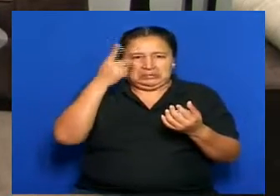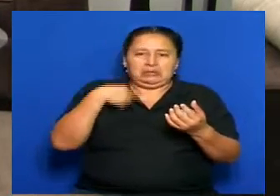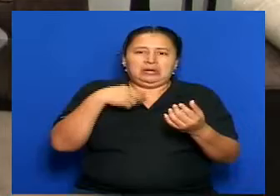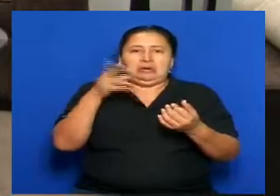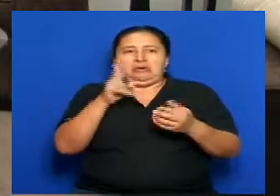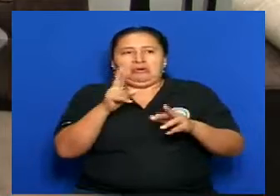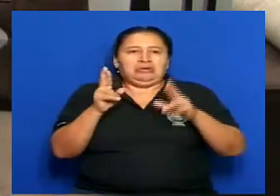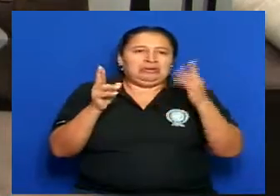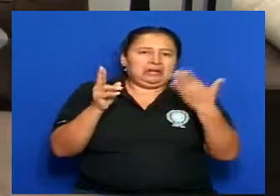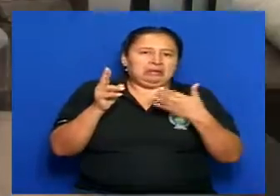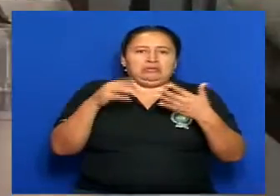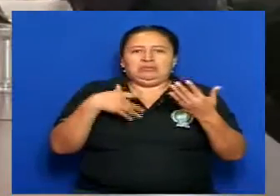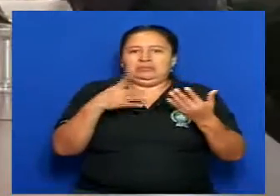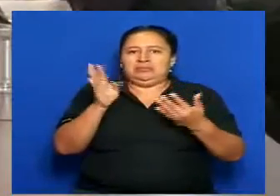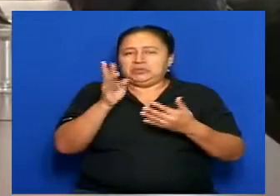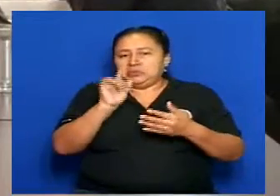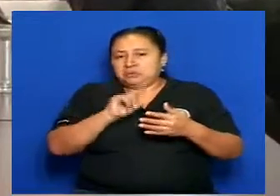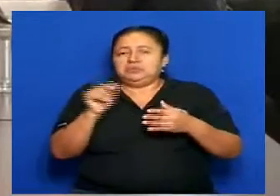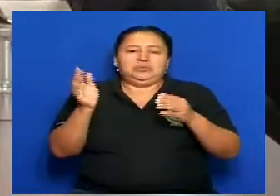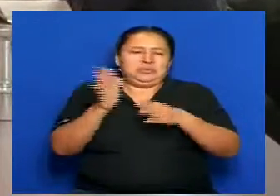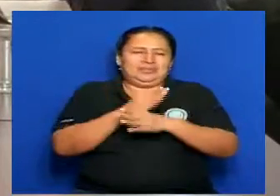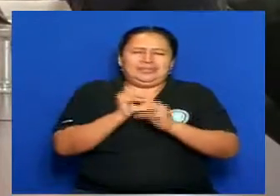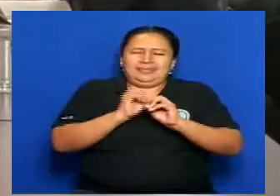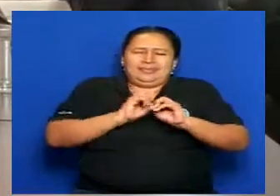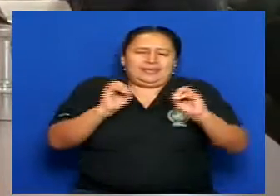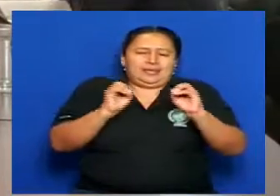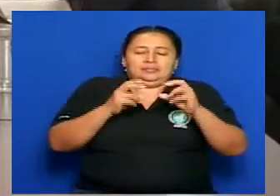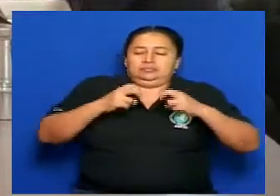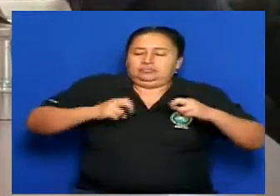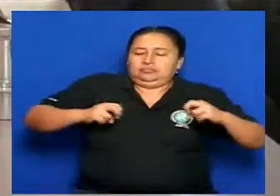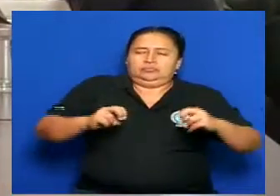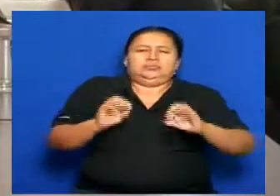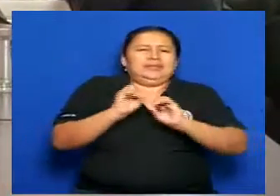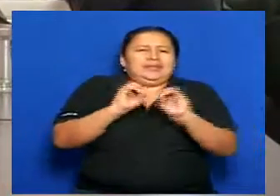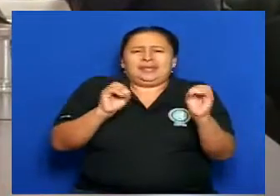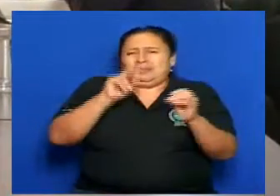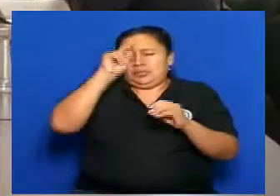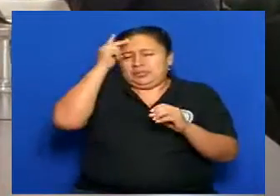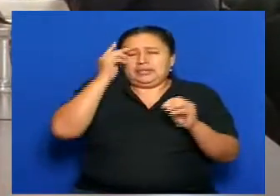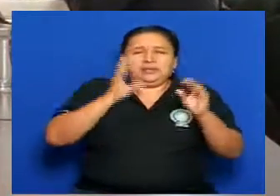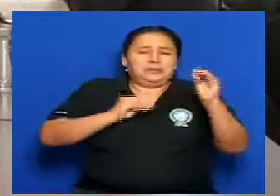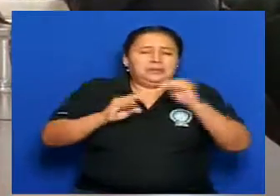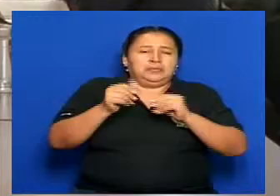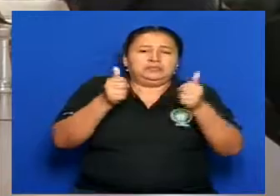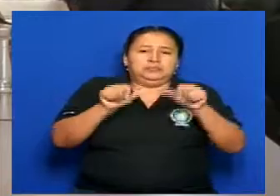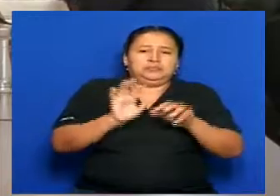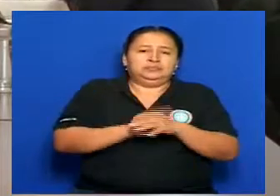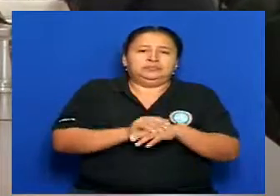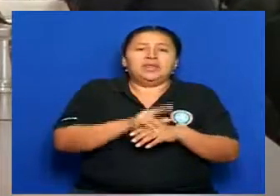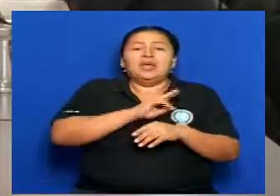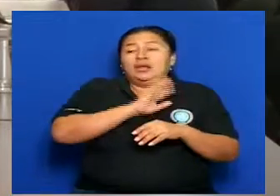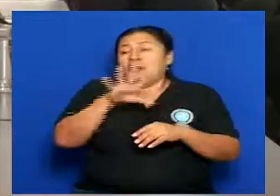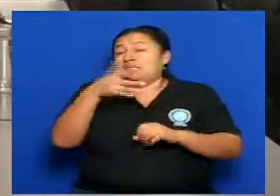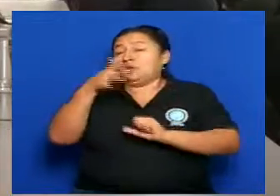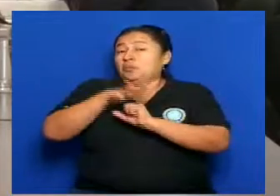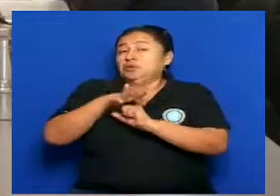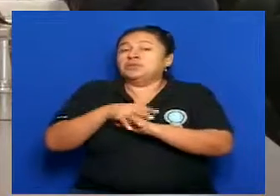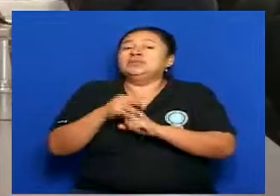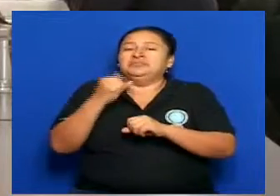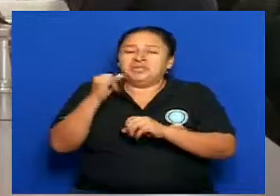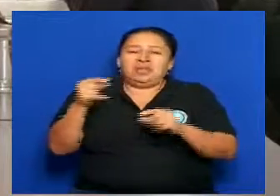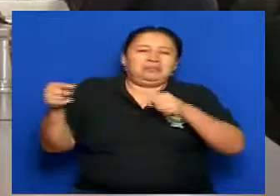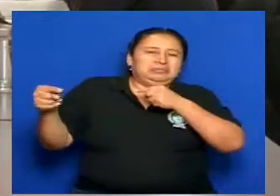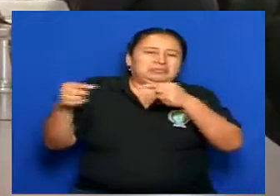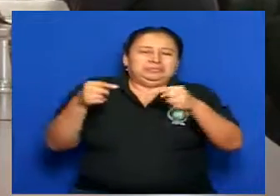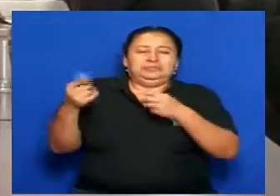ambiente porque son temas de interés nacional y eso hace más bonita esta comisión en las otras comisiones hay temas polémicos en el tema en la